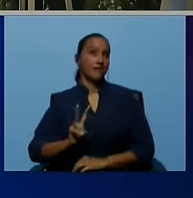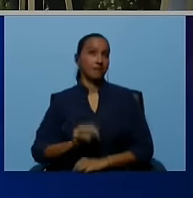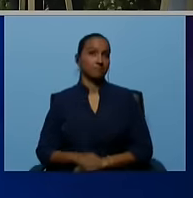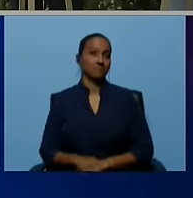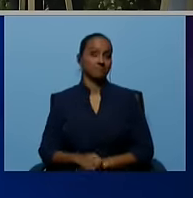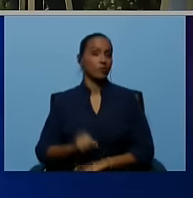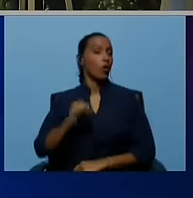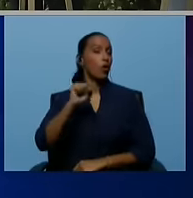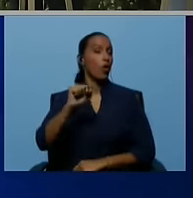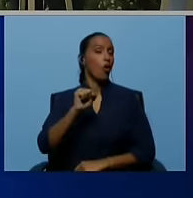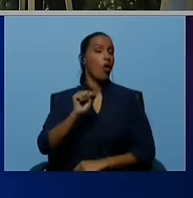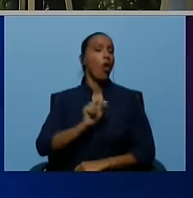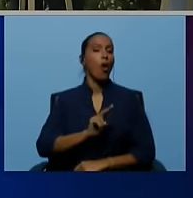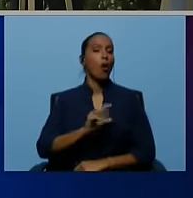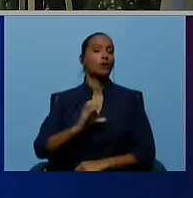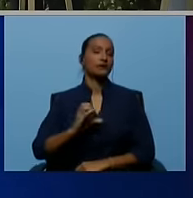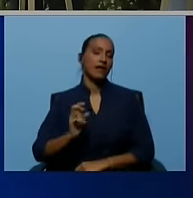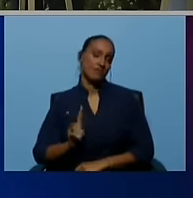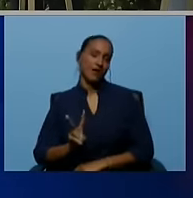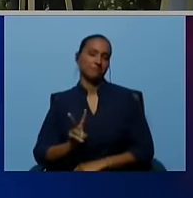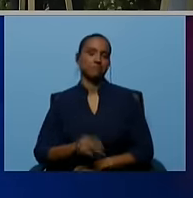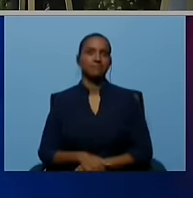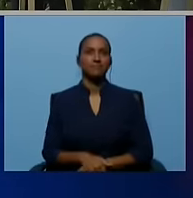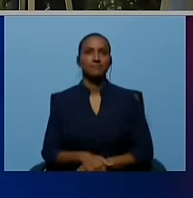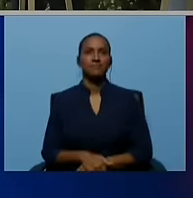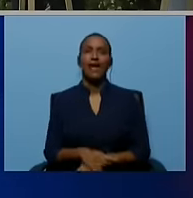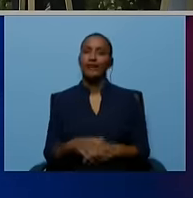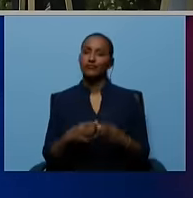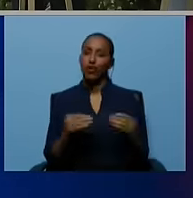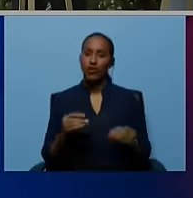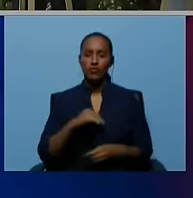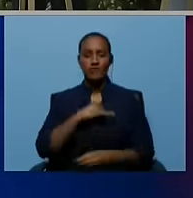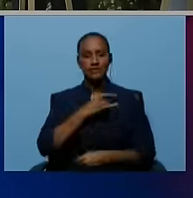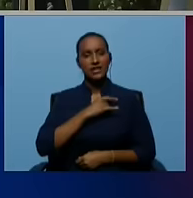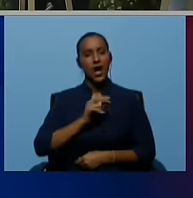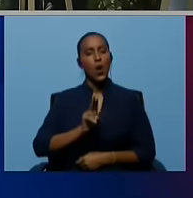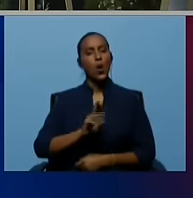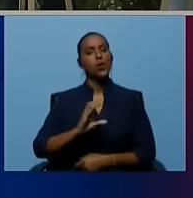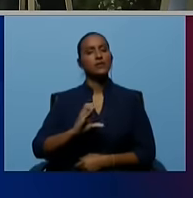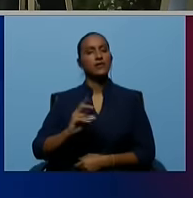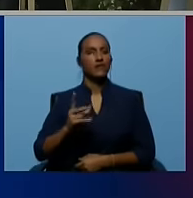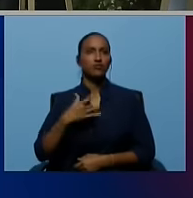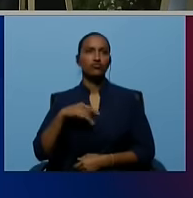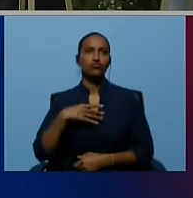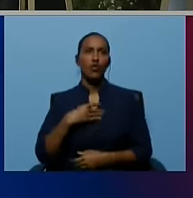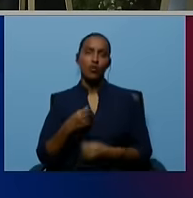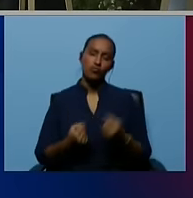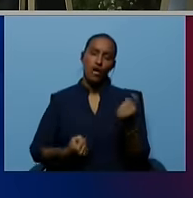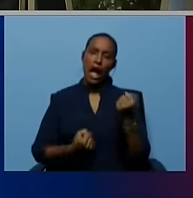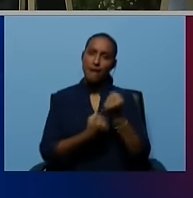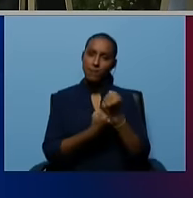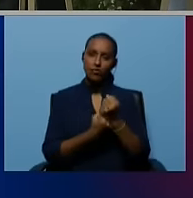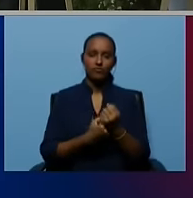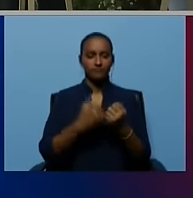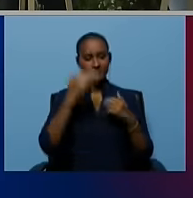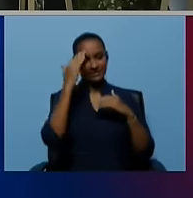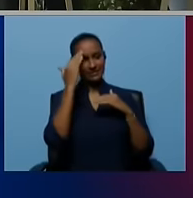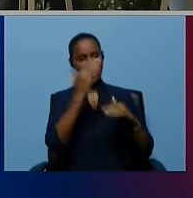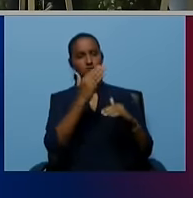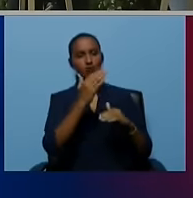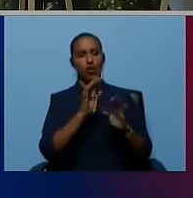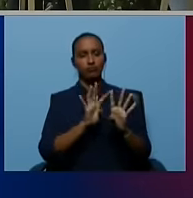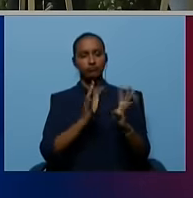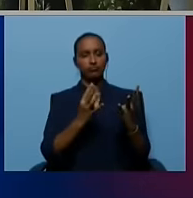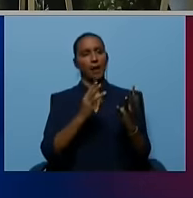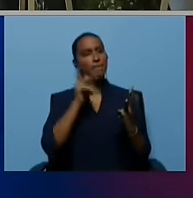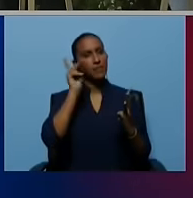UCB, en la Facultad de Ciencias y en todas las facultades, que tienen todo nuestro apoyo. Un saludo ahí.